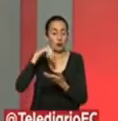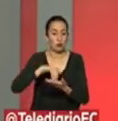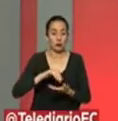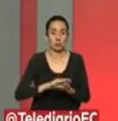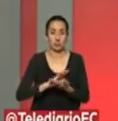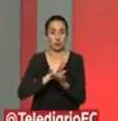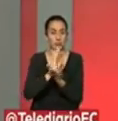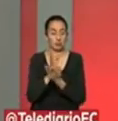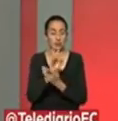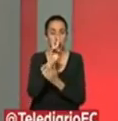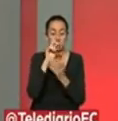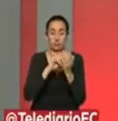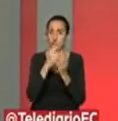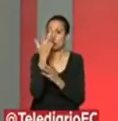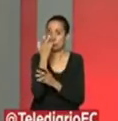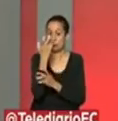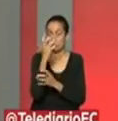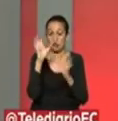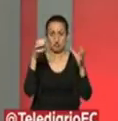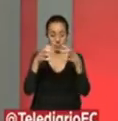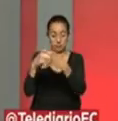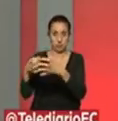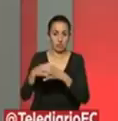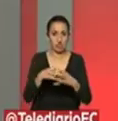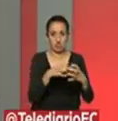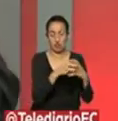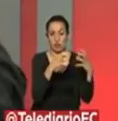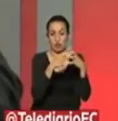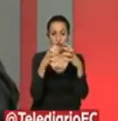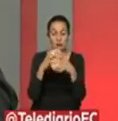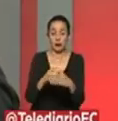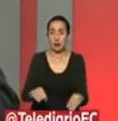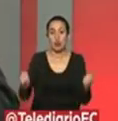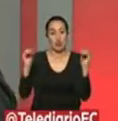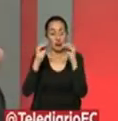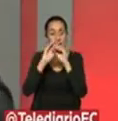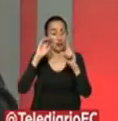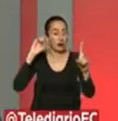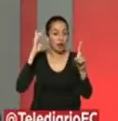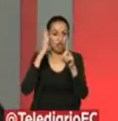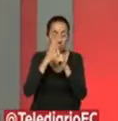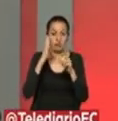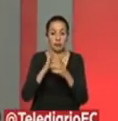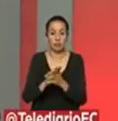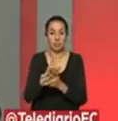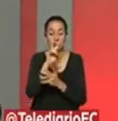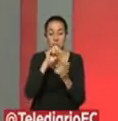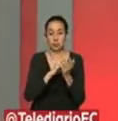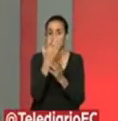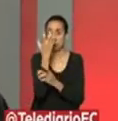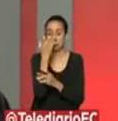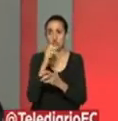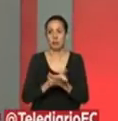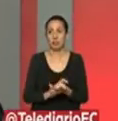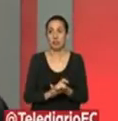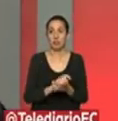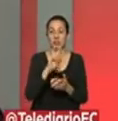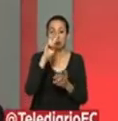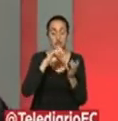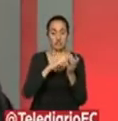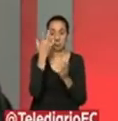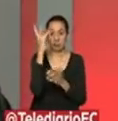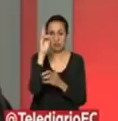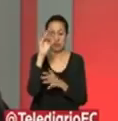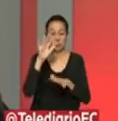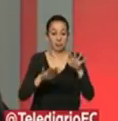2 años. En el 2013 se conformaron las comisiones de una manera mucho más direccionada, lo mismo en el 2015. En el 2017 ya hubo